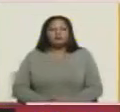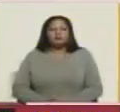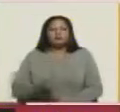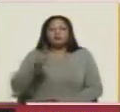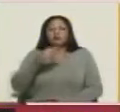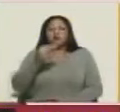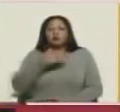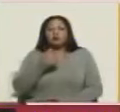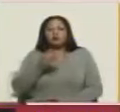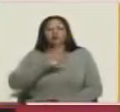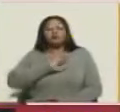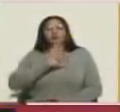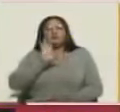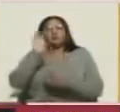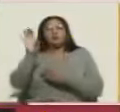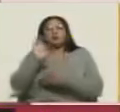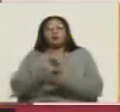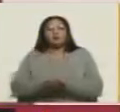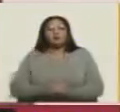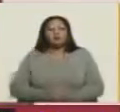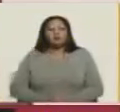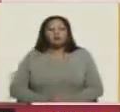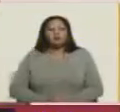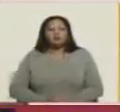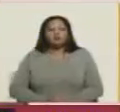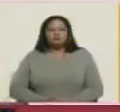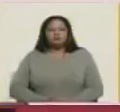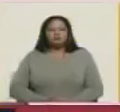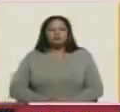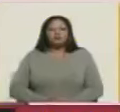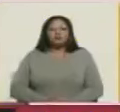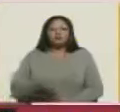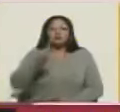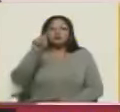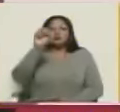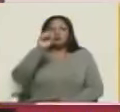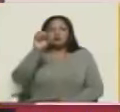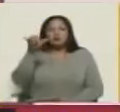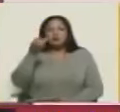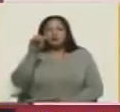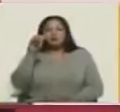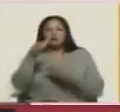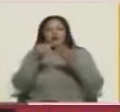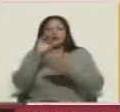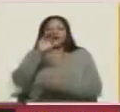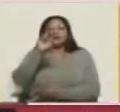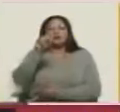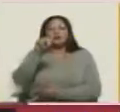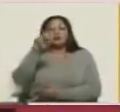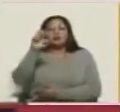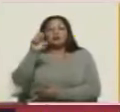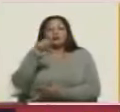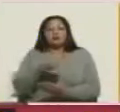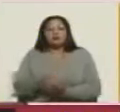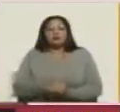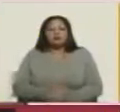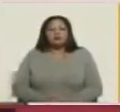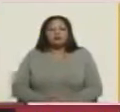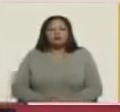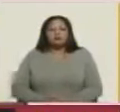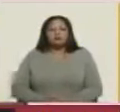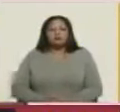propio país. El TCJ se pronunció, ahora el CNE llama elecciones,